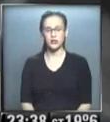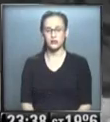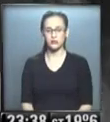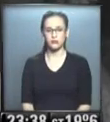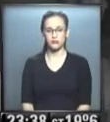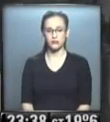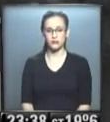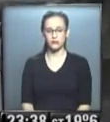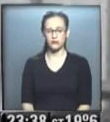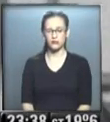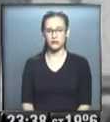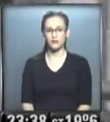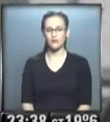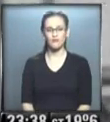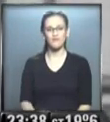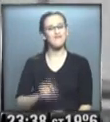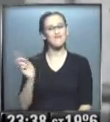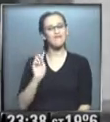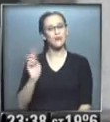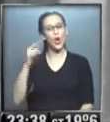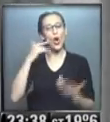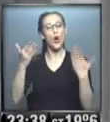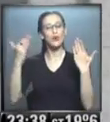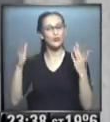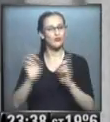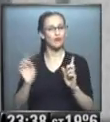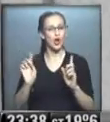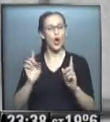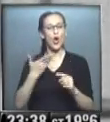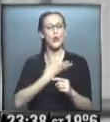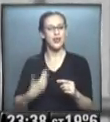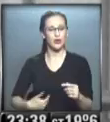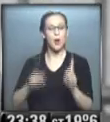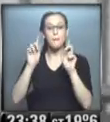Pero creo que no se le dio la oportunidad al gobierno, porque Allende iba a llamar ese día